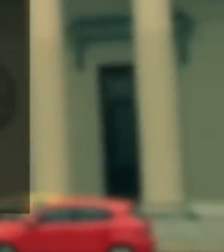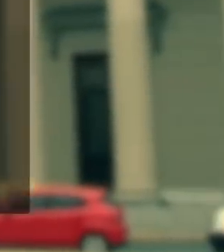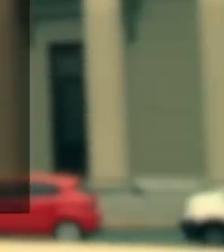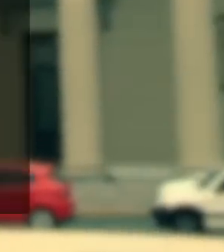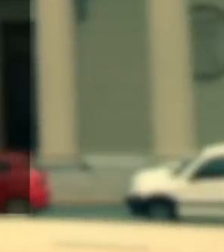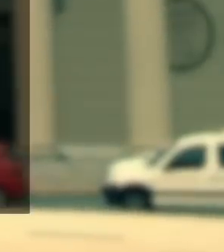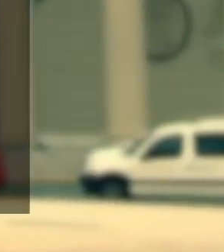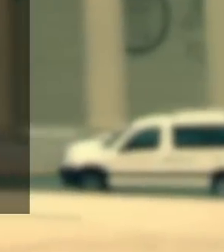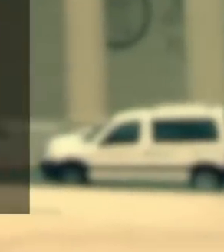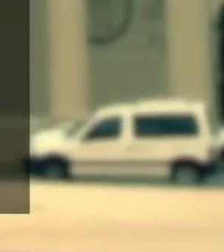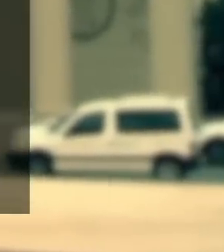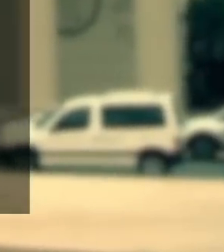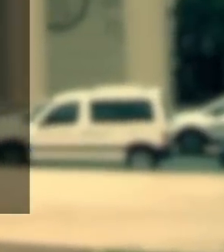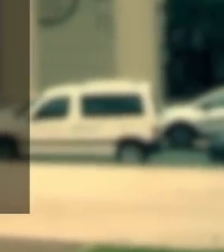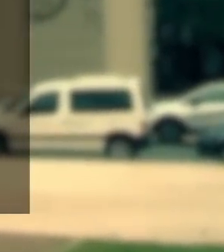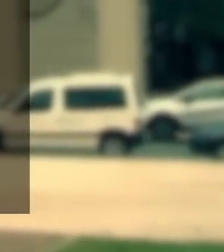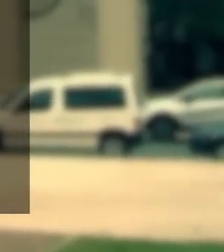misa. Muchas gracias.